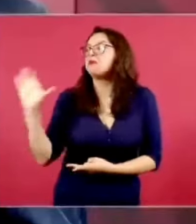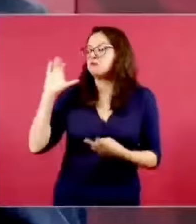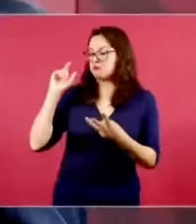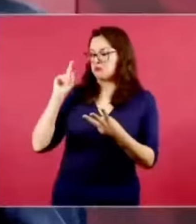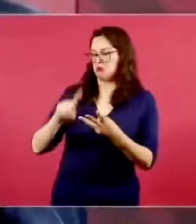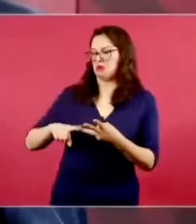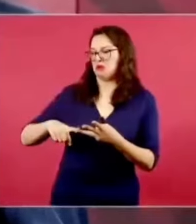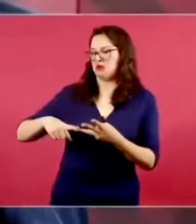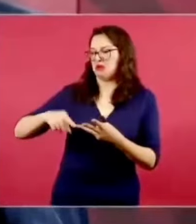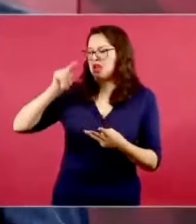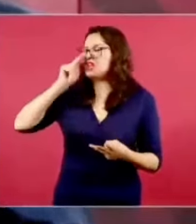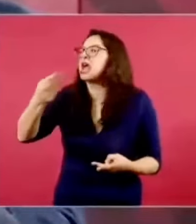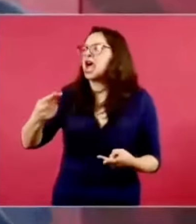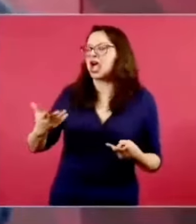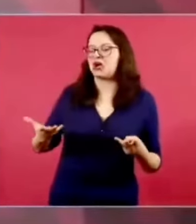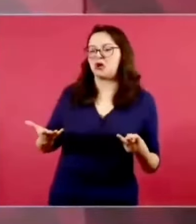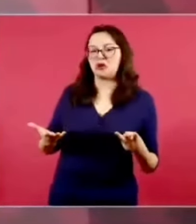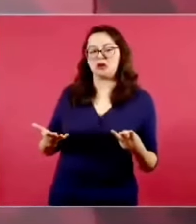Bueno